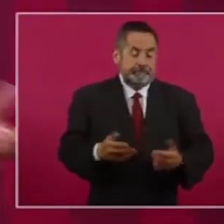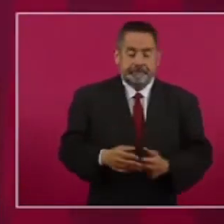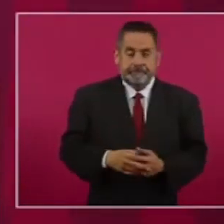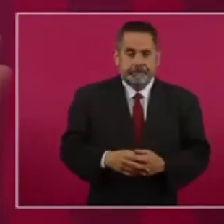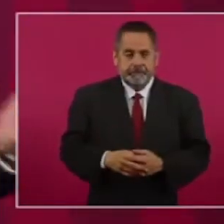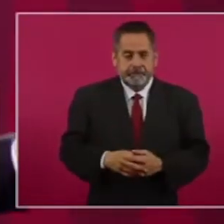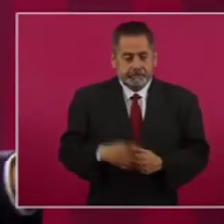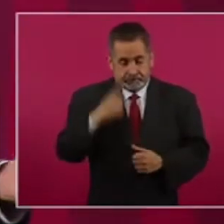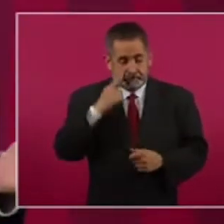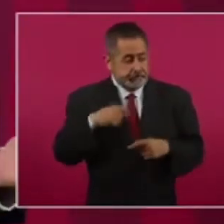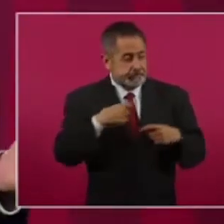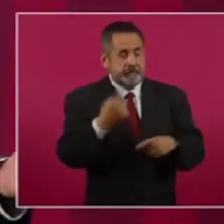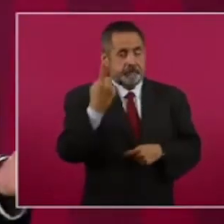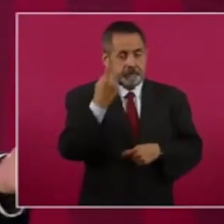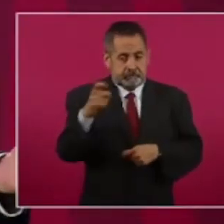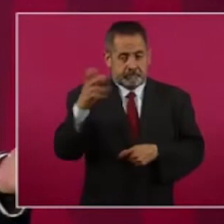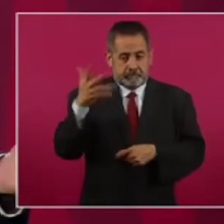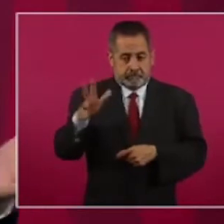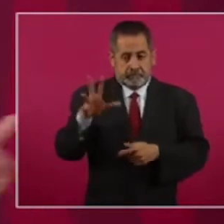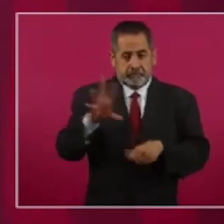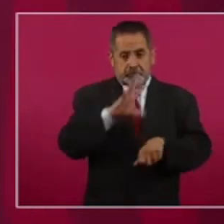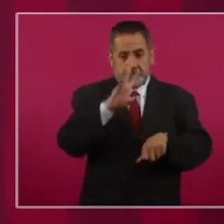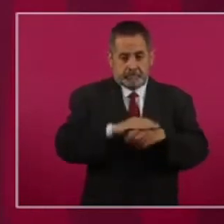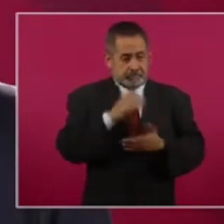Y de las 110 concesiones